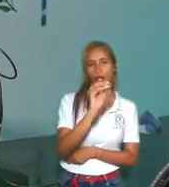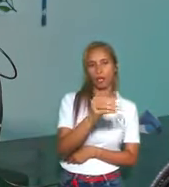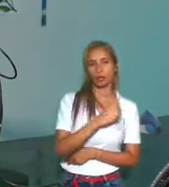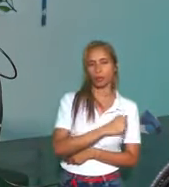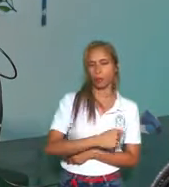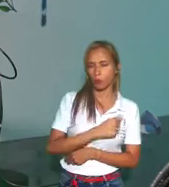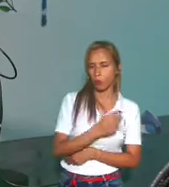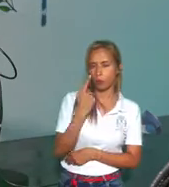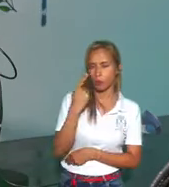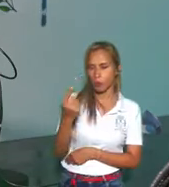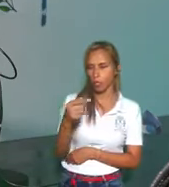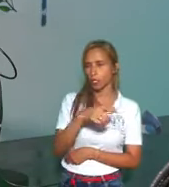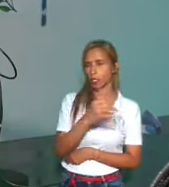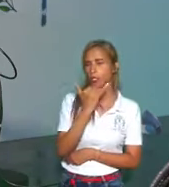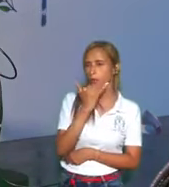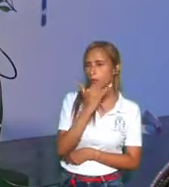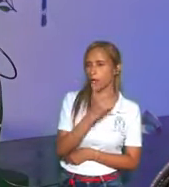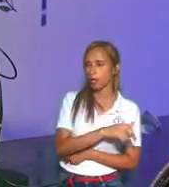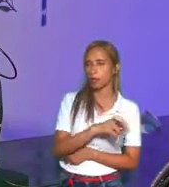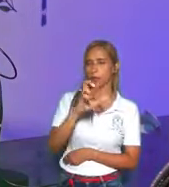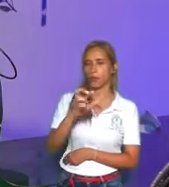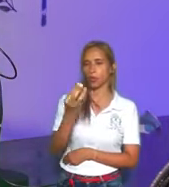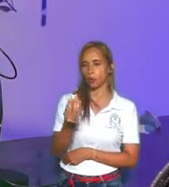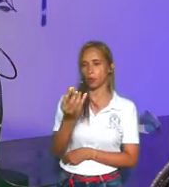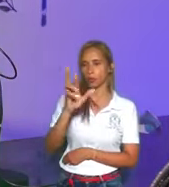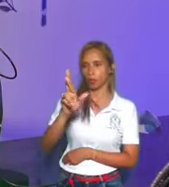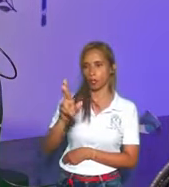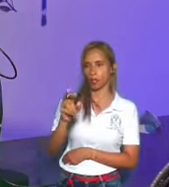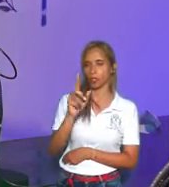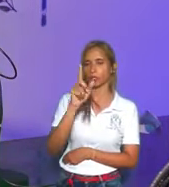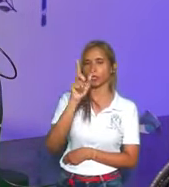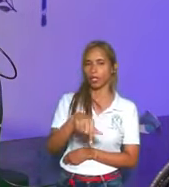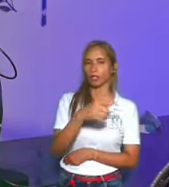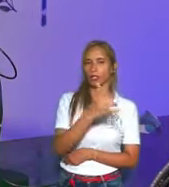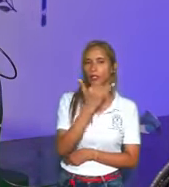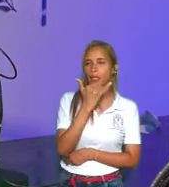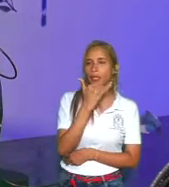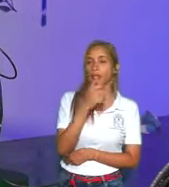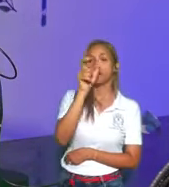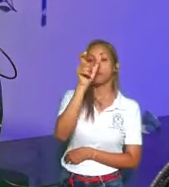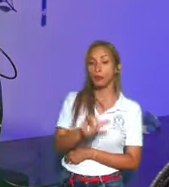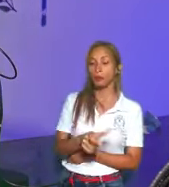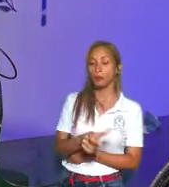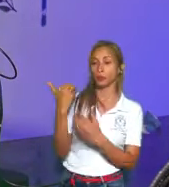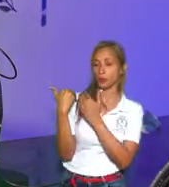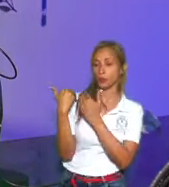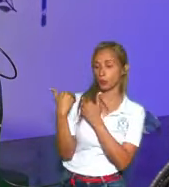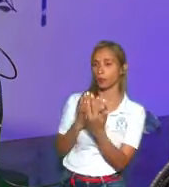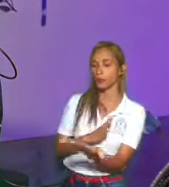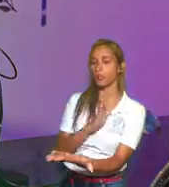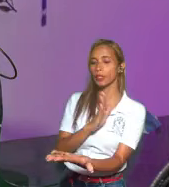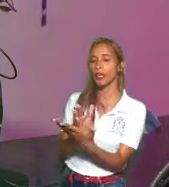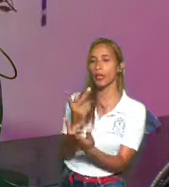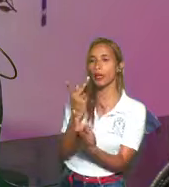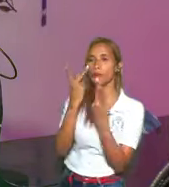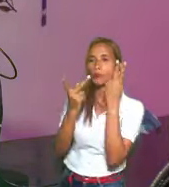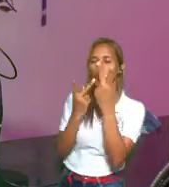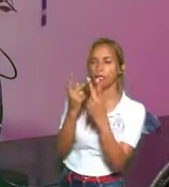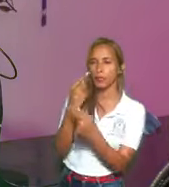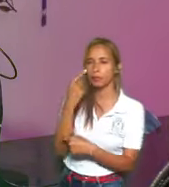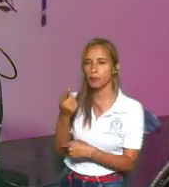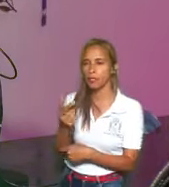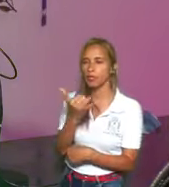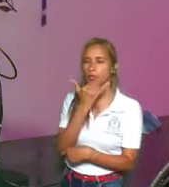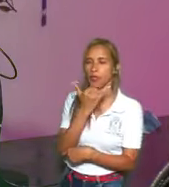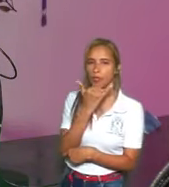área de PQRs, y que cuenta también con un inspector que es el que realiza esas revisiones por aumentos de